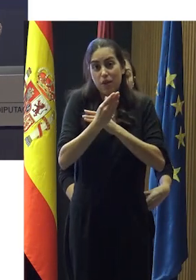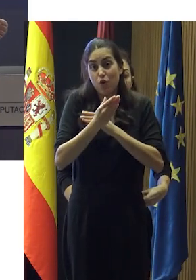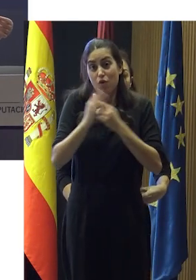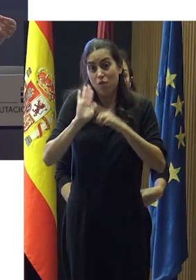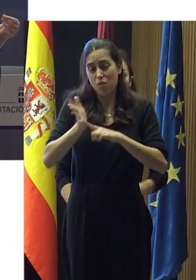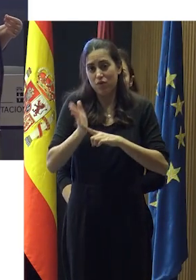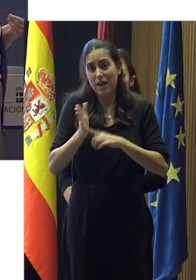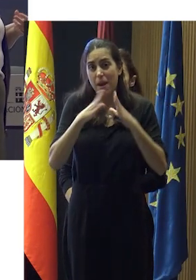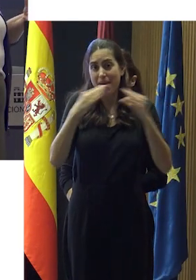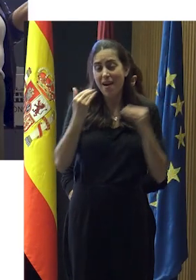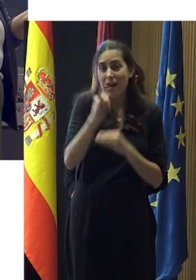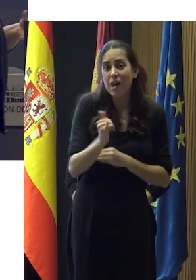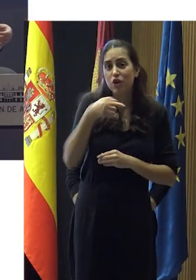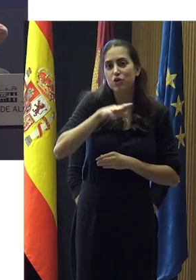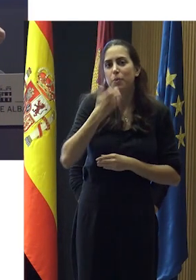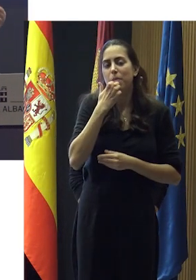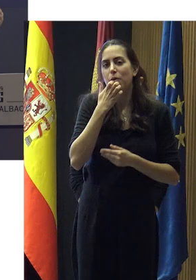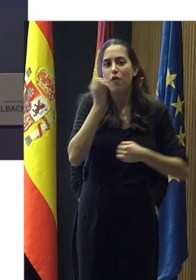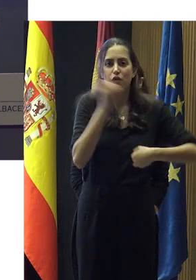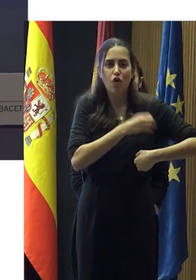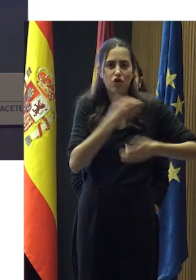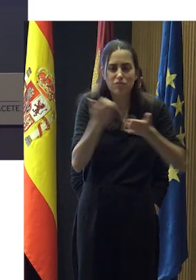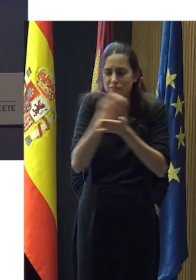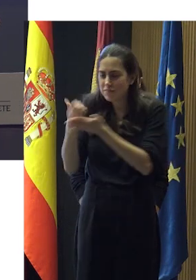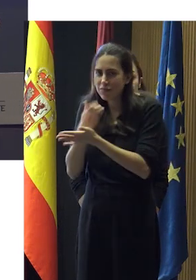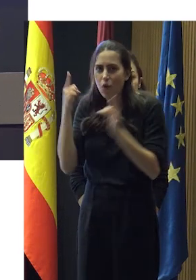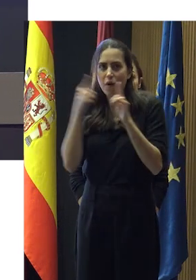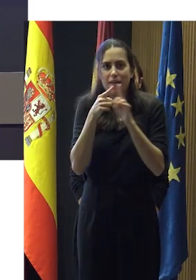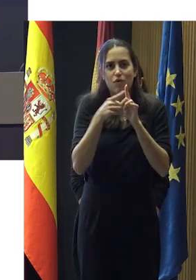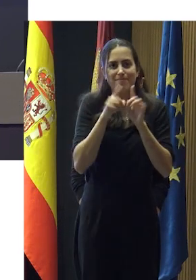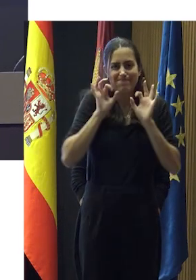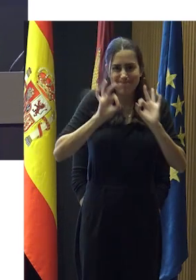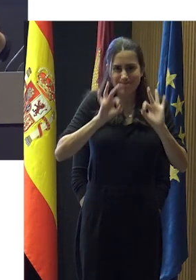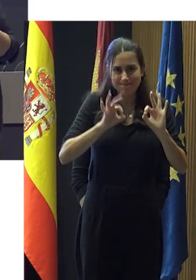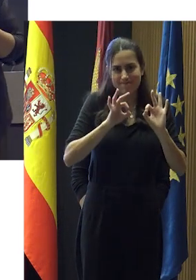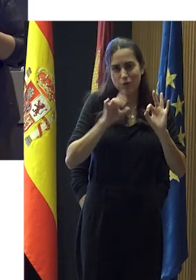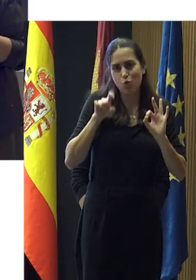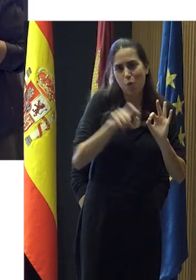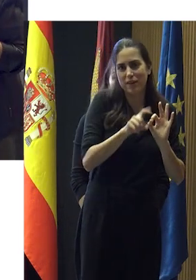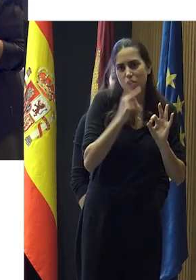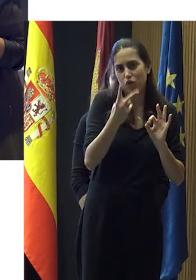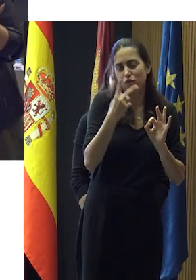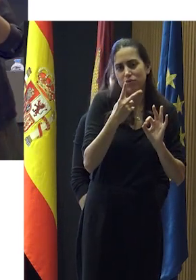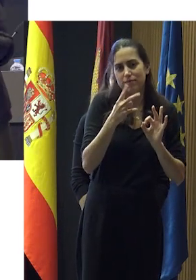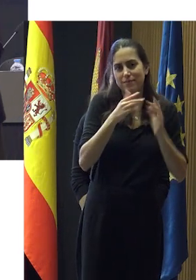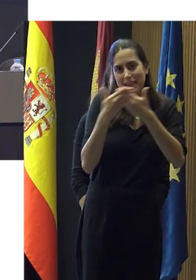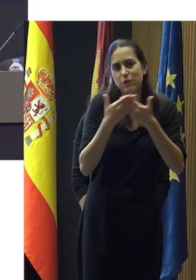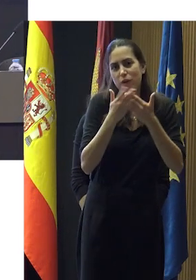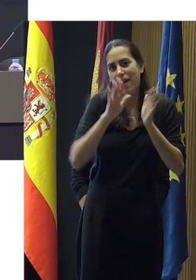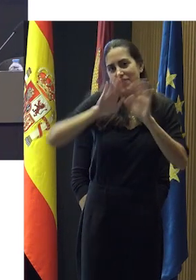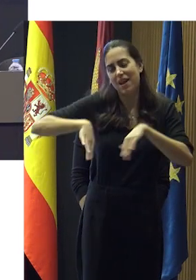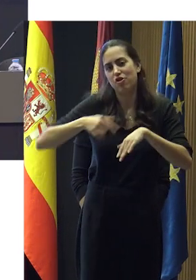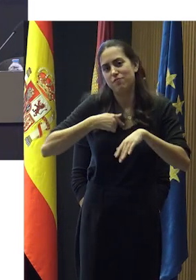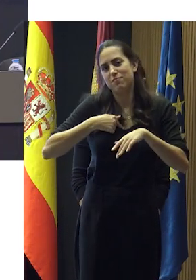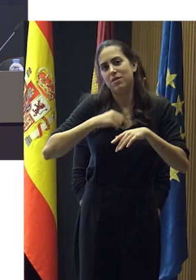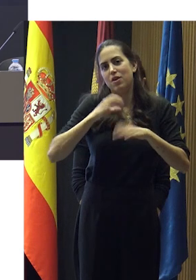a través de la cual recaudamos fondos también para estudiar en concreto estos últimos tumores de los que hemos hablado. Al final de la presentación os dejaré